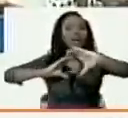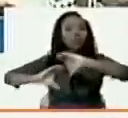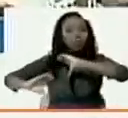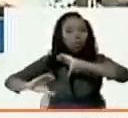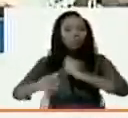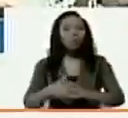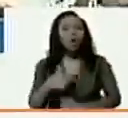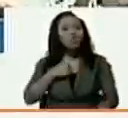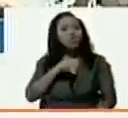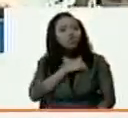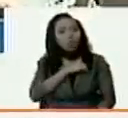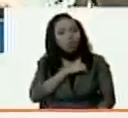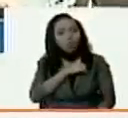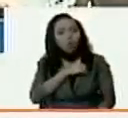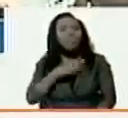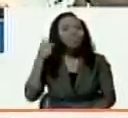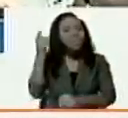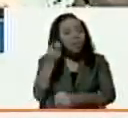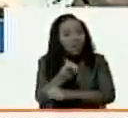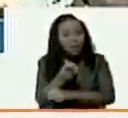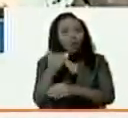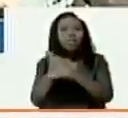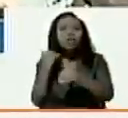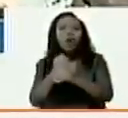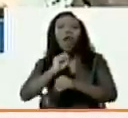Nosotros tenemos que manejar nuestros códigos.